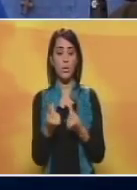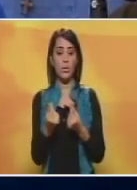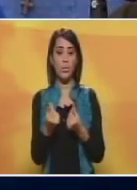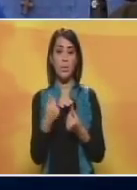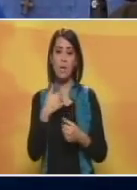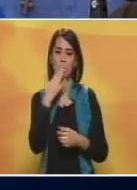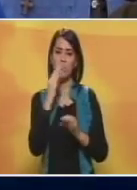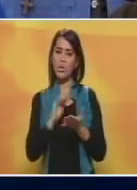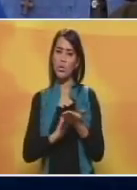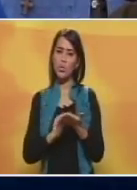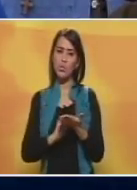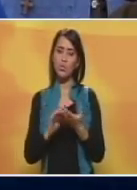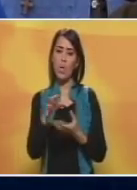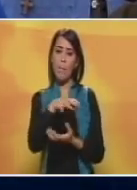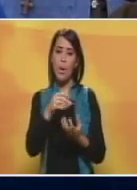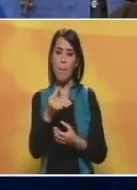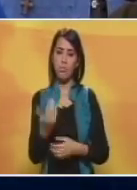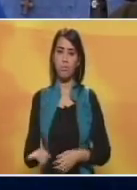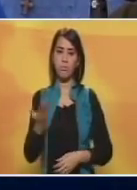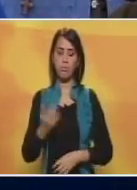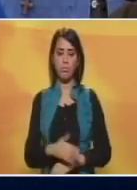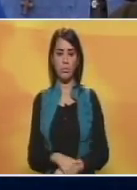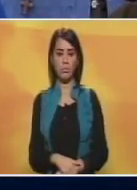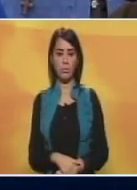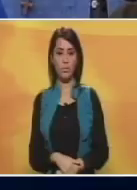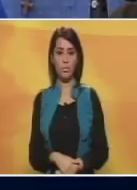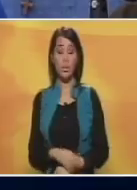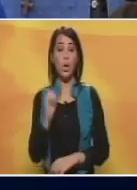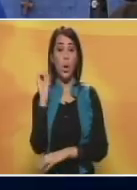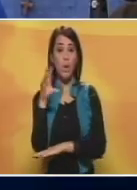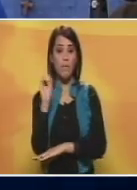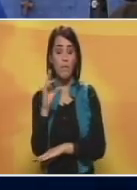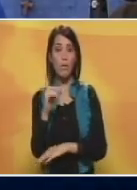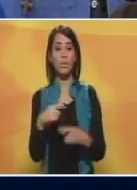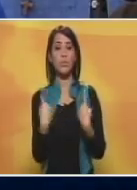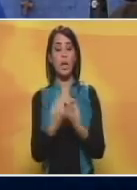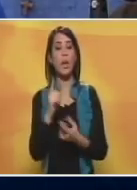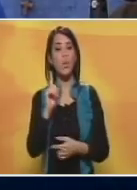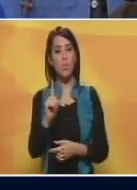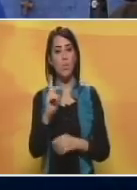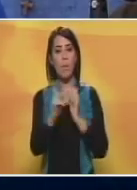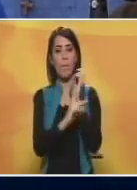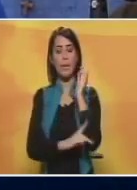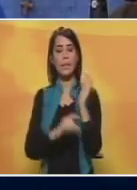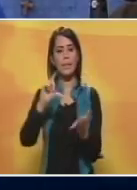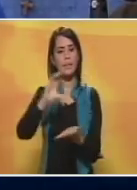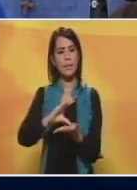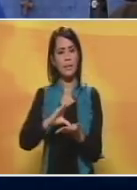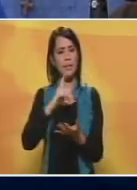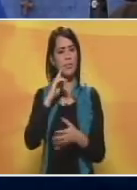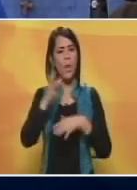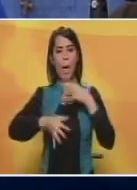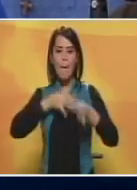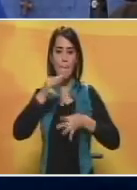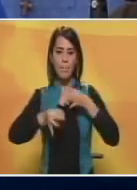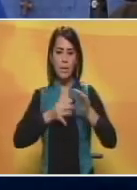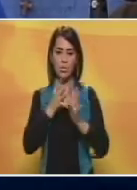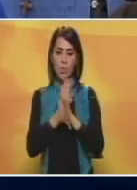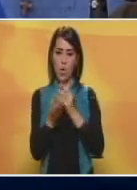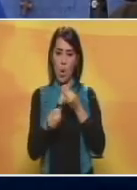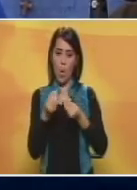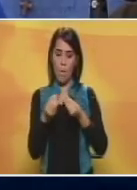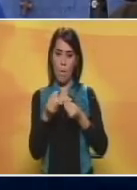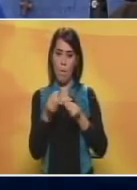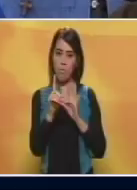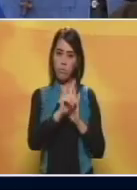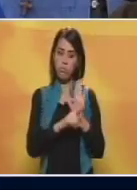hacer frente a la especulación. Precisó que con los foros en la Sala 1 del Parque Central se está explicando cómo